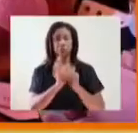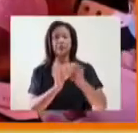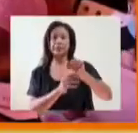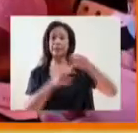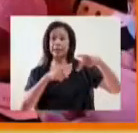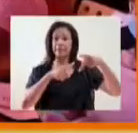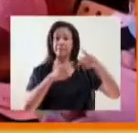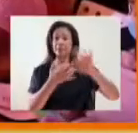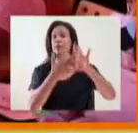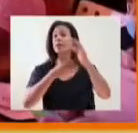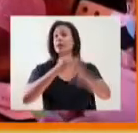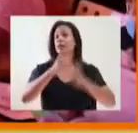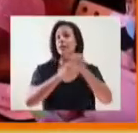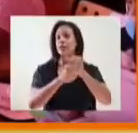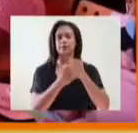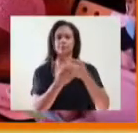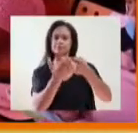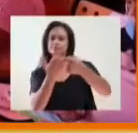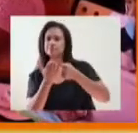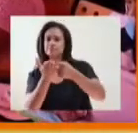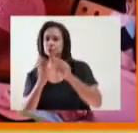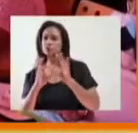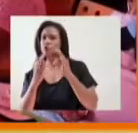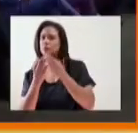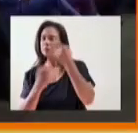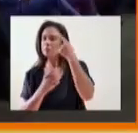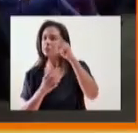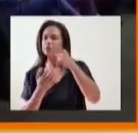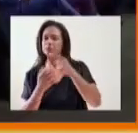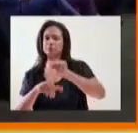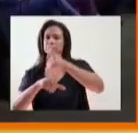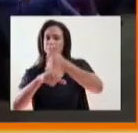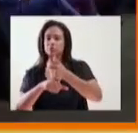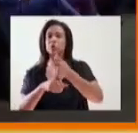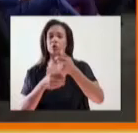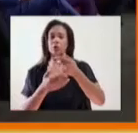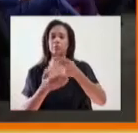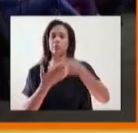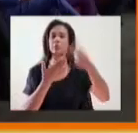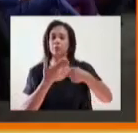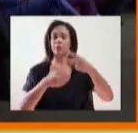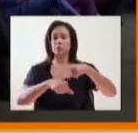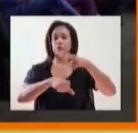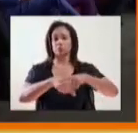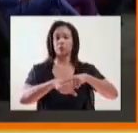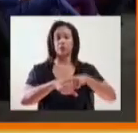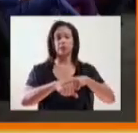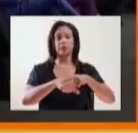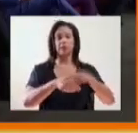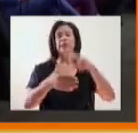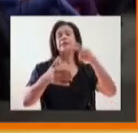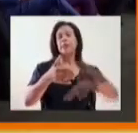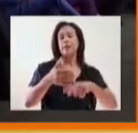4% ha servido para complacer todos esos sectores que inciden en el negocio de la educación